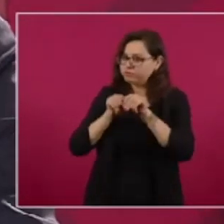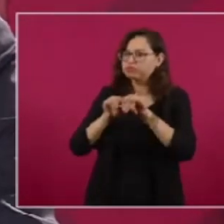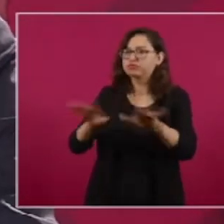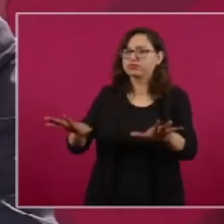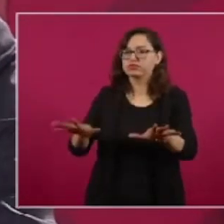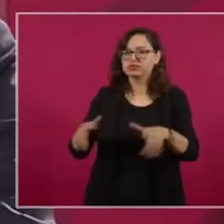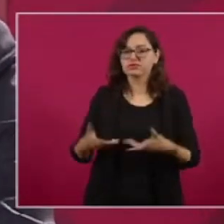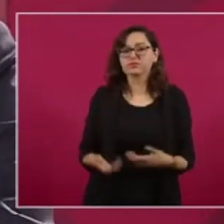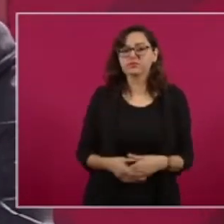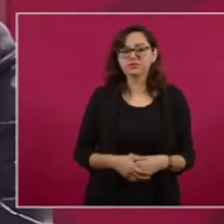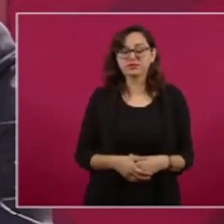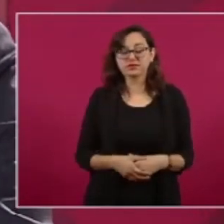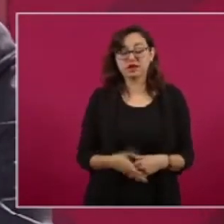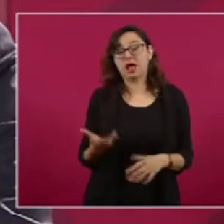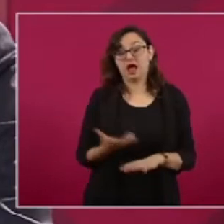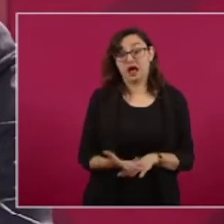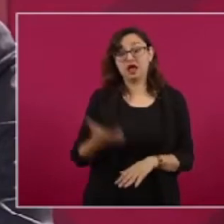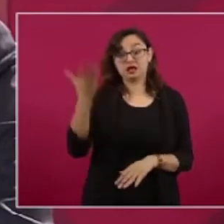de acoso